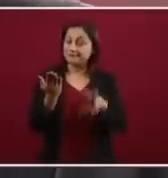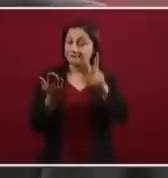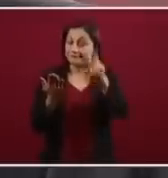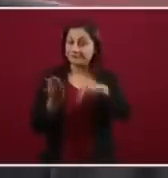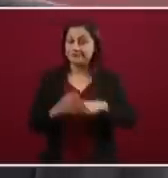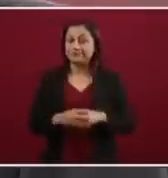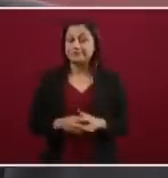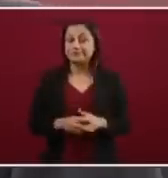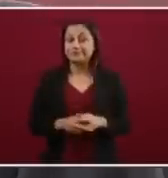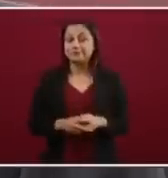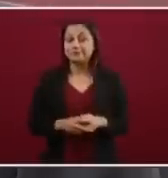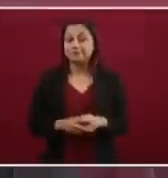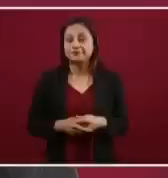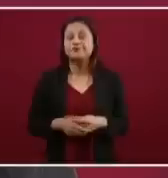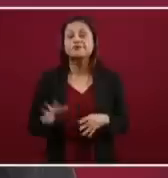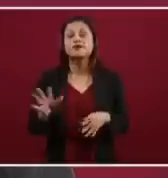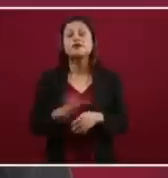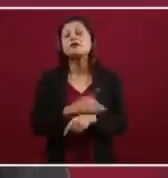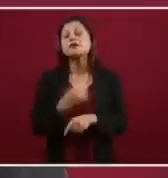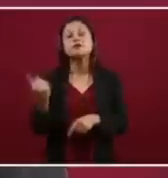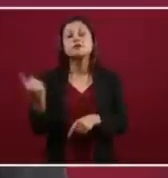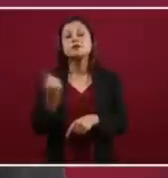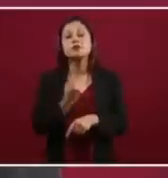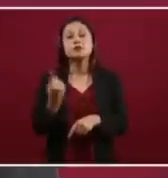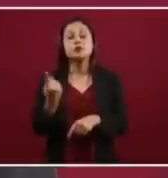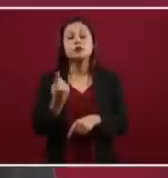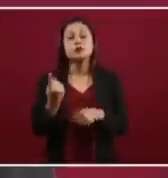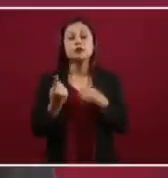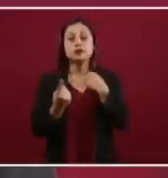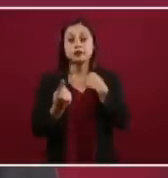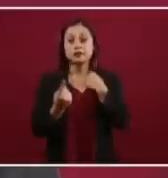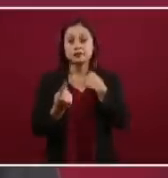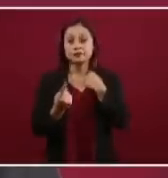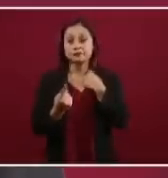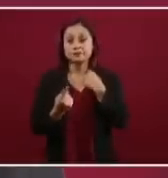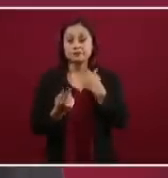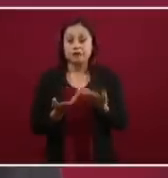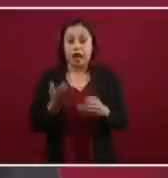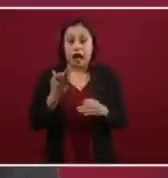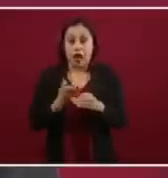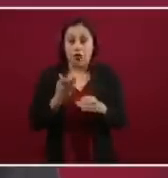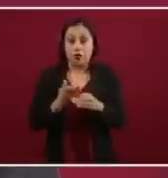de que no tengamos un problema de inflación,